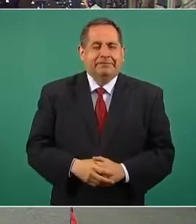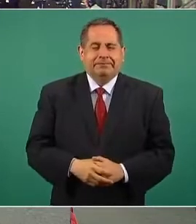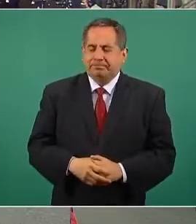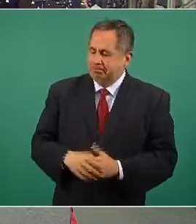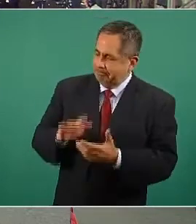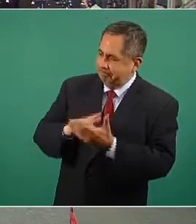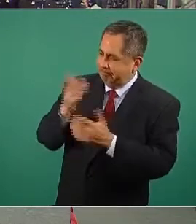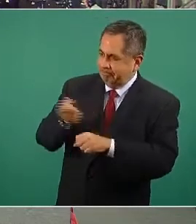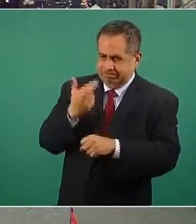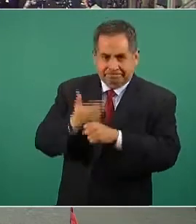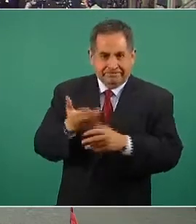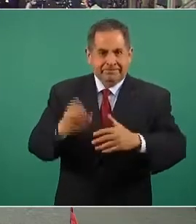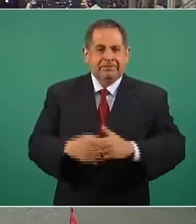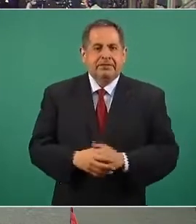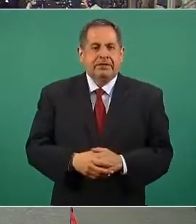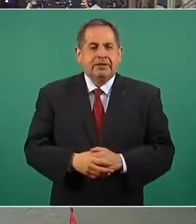secretaria.